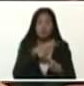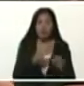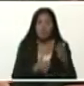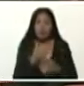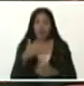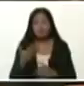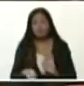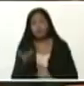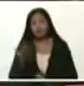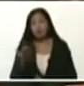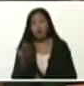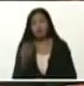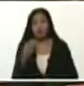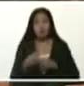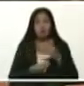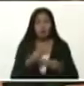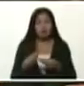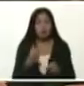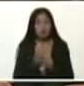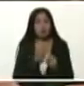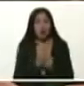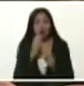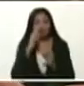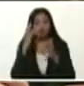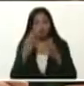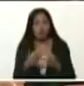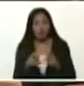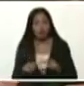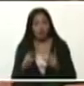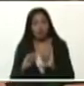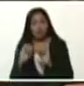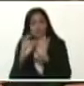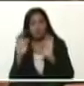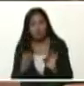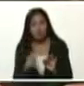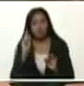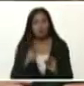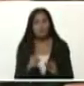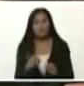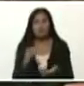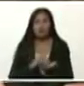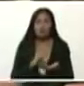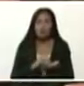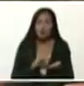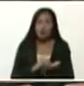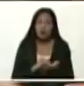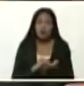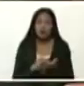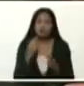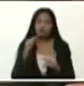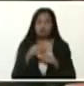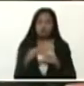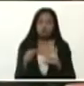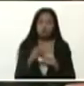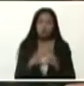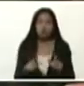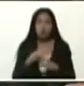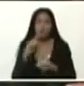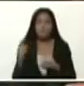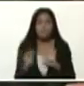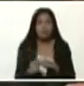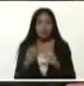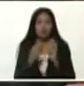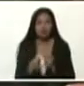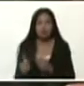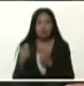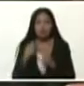importante, presidente, que va a crear empleo formal también en esas regiones y va a establecer, bueno, el concepto pleno de soberanía política y